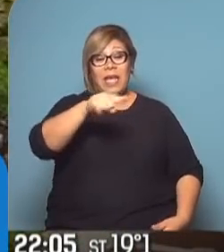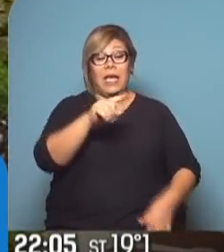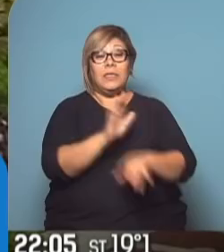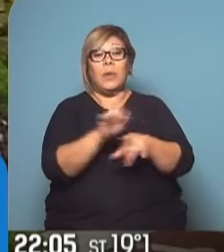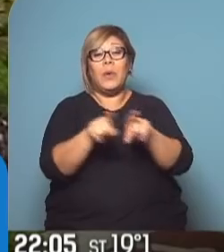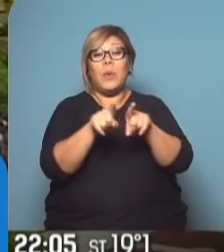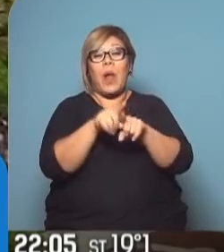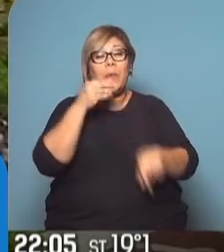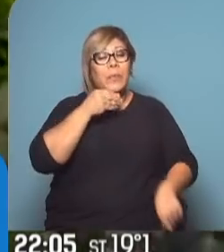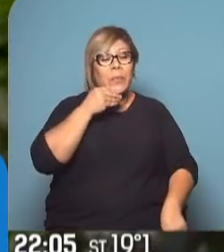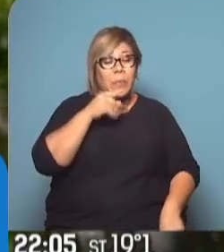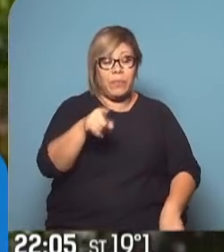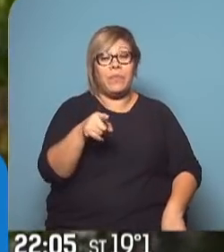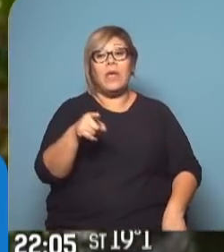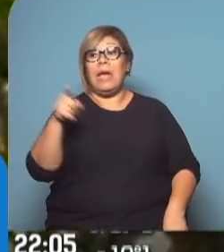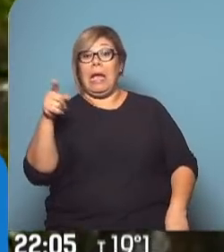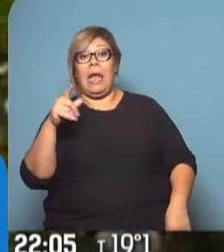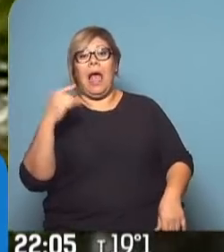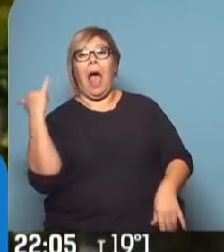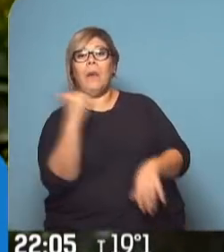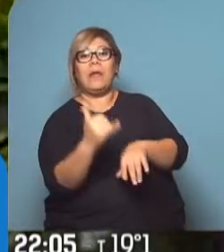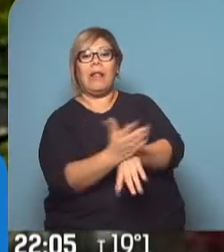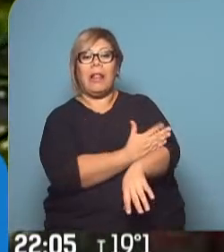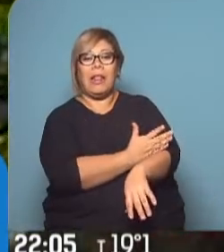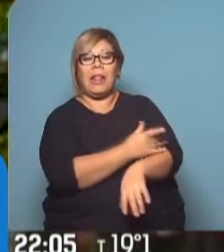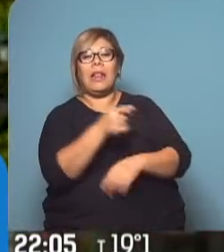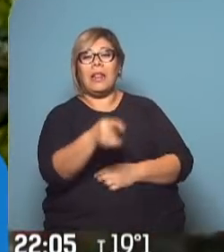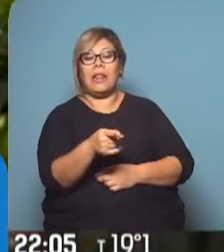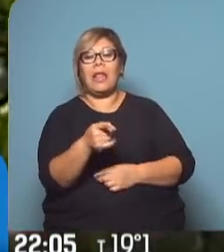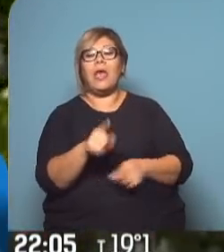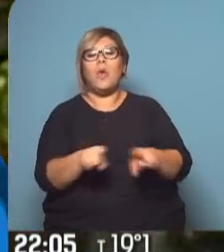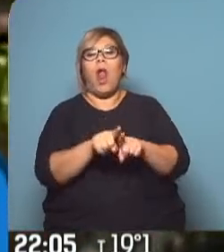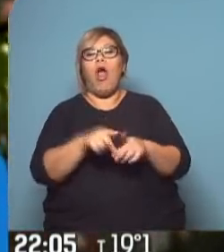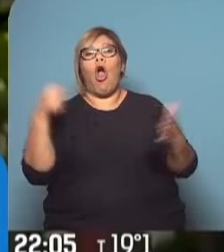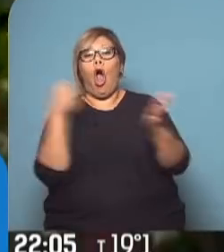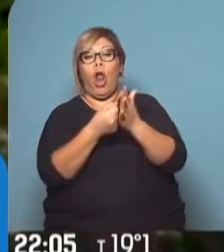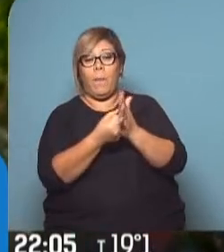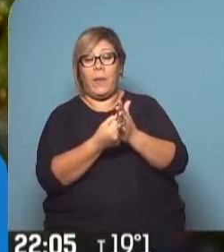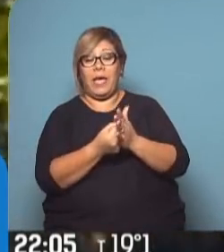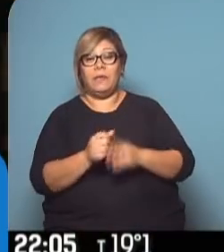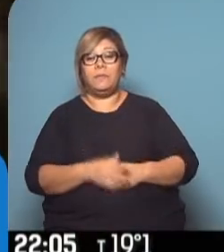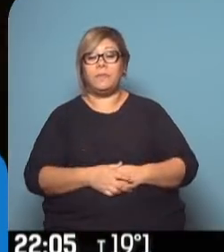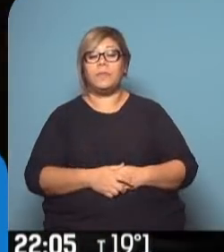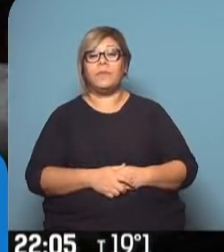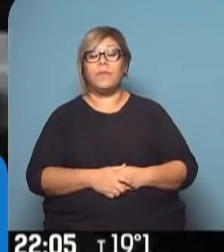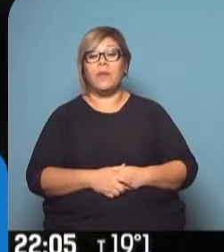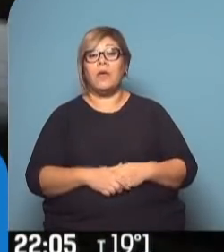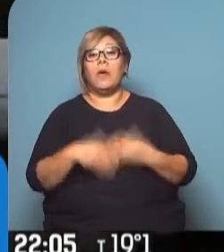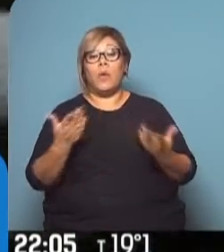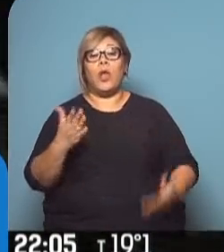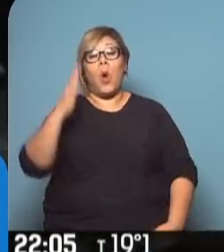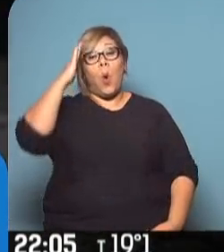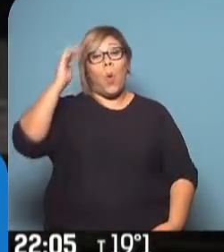golpe. Ante esa anomalía, los agentes se reportaron a sus mandos y denunciaron la intentona. Los funcionarios de la Guardia